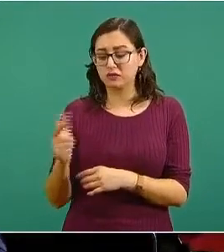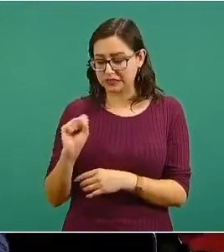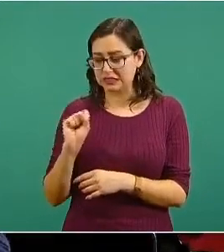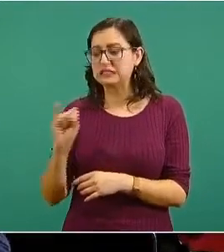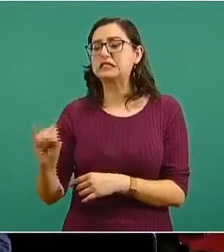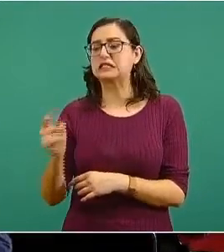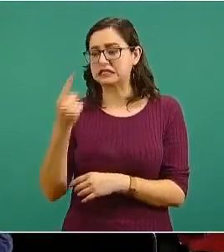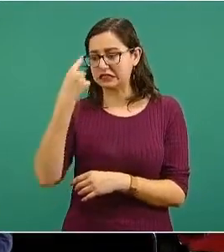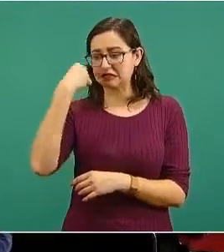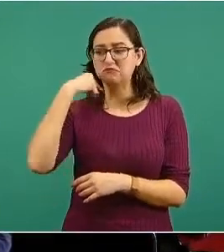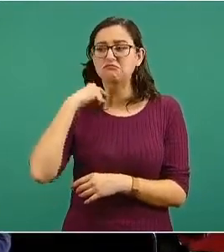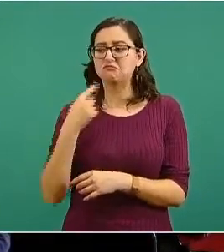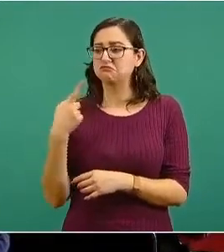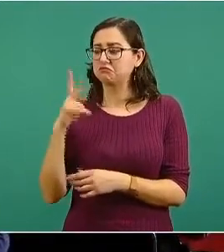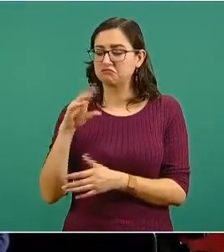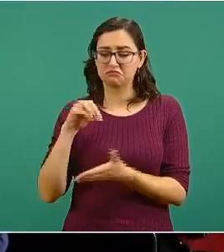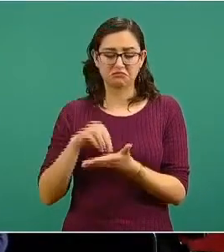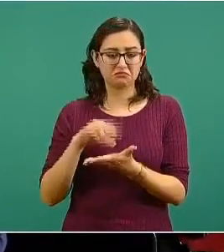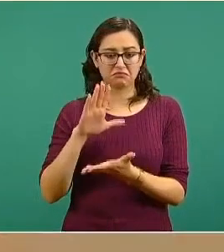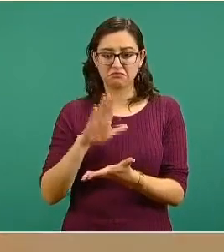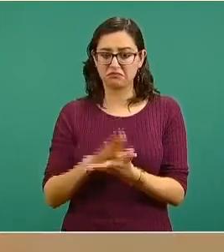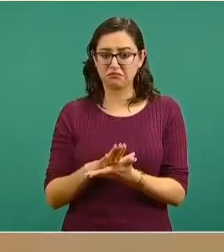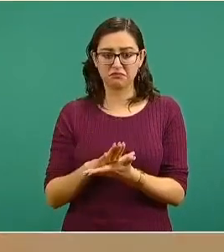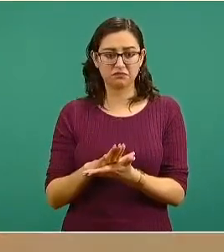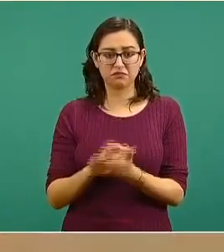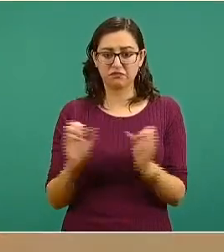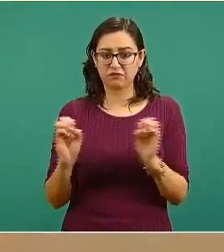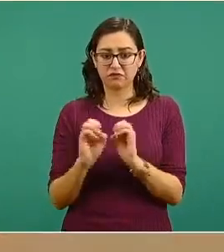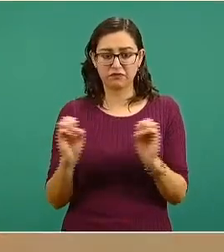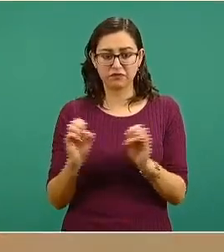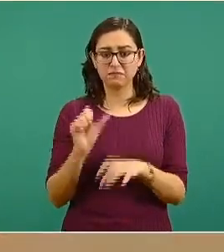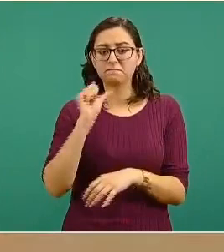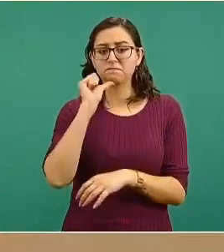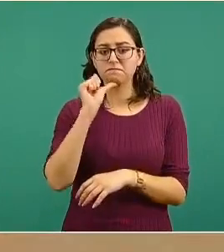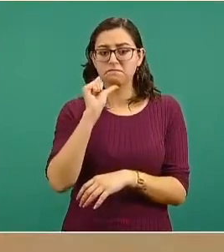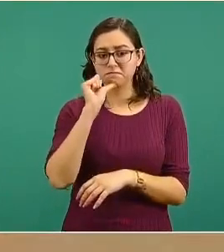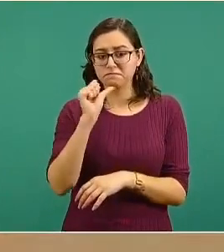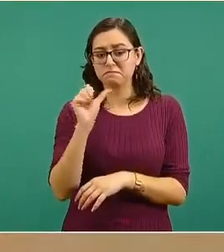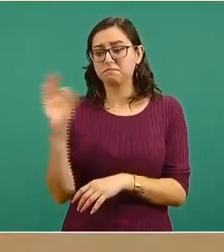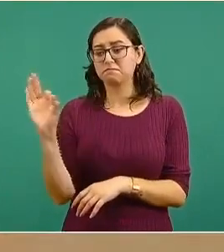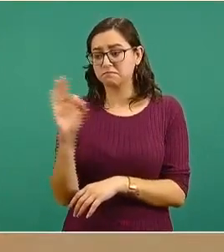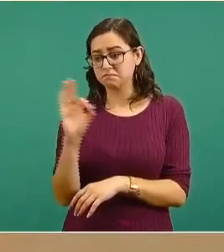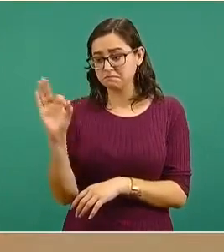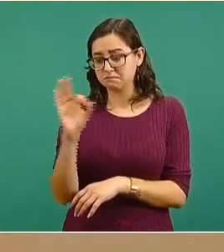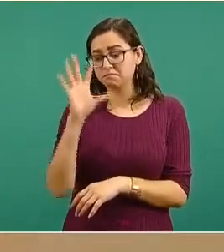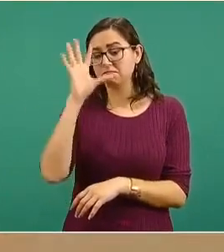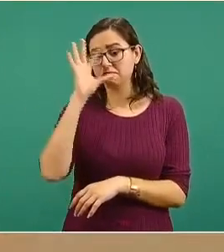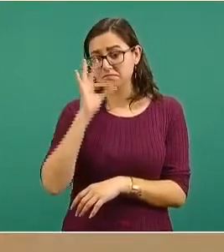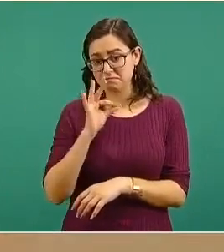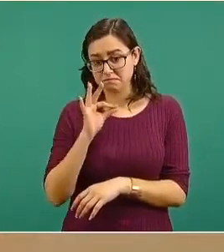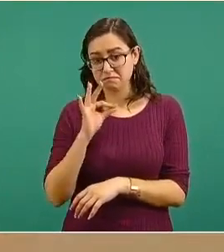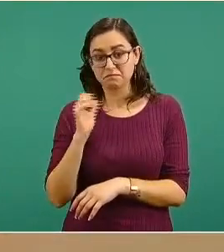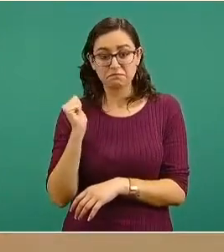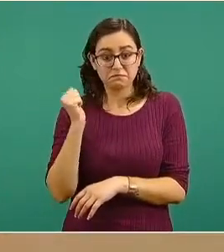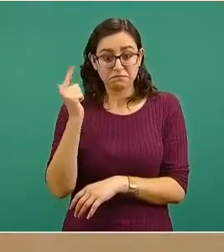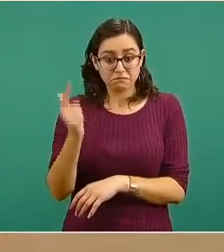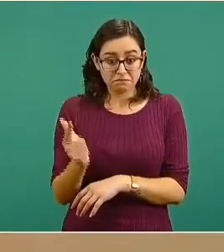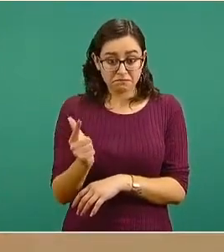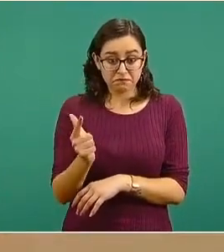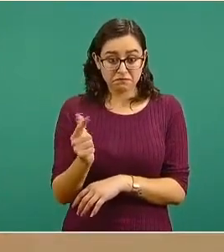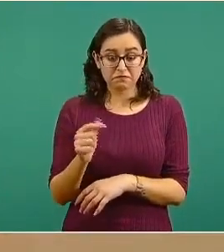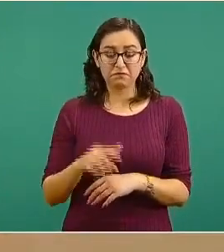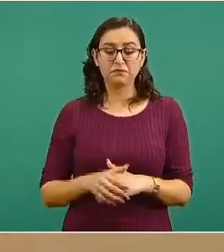pero que nunca hubiera llegado al laboratorio por algún error en el registro de